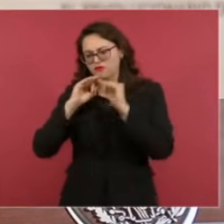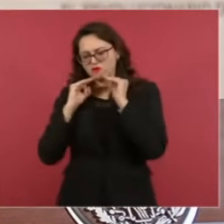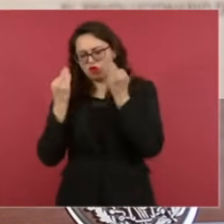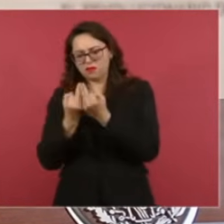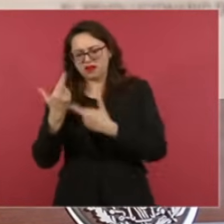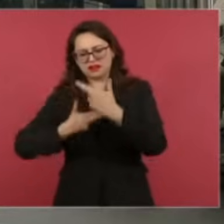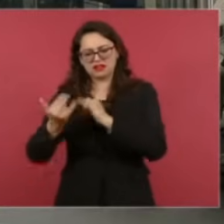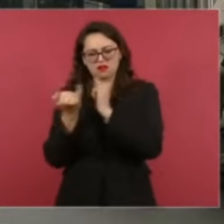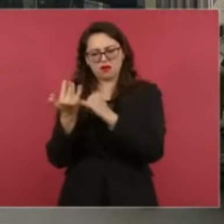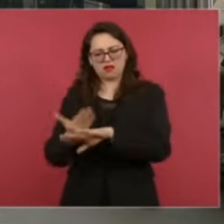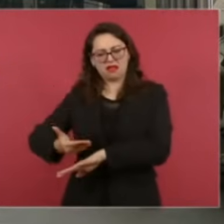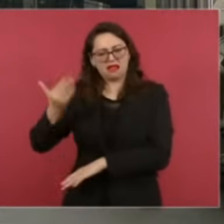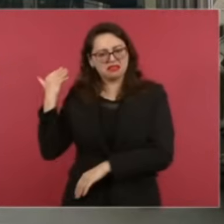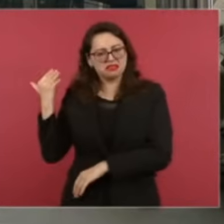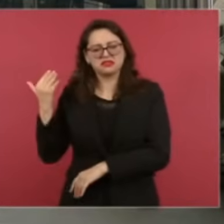ser